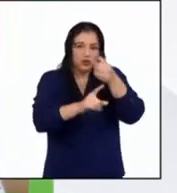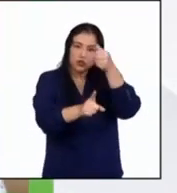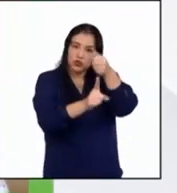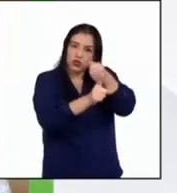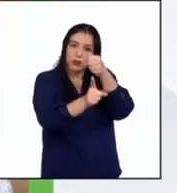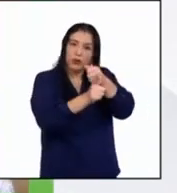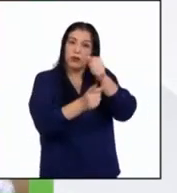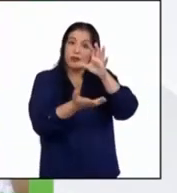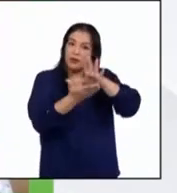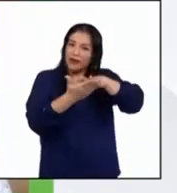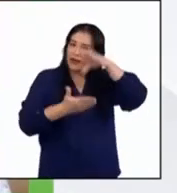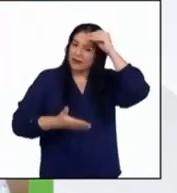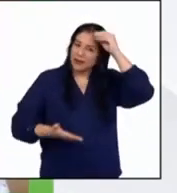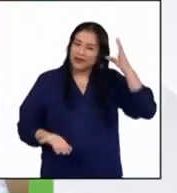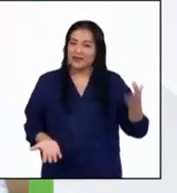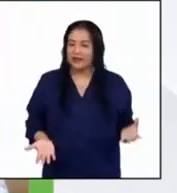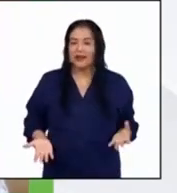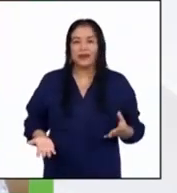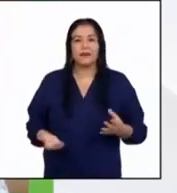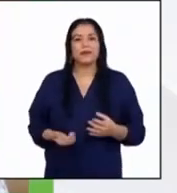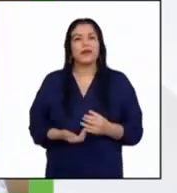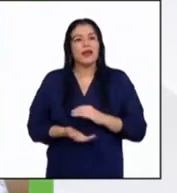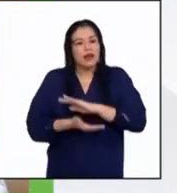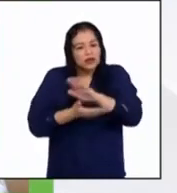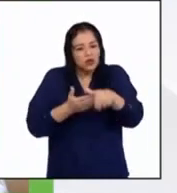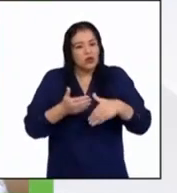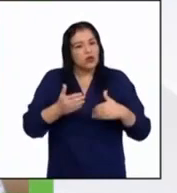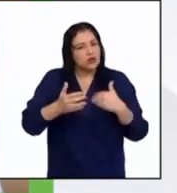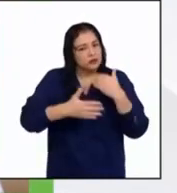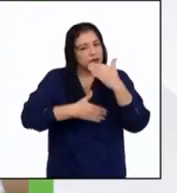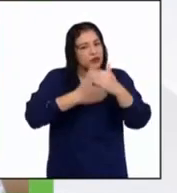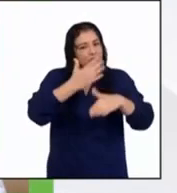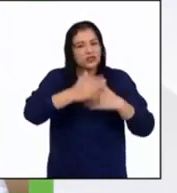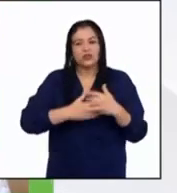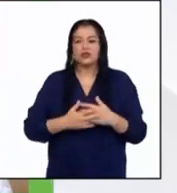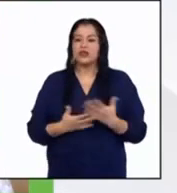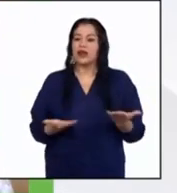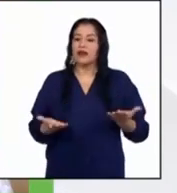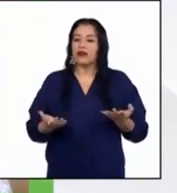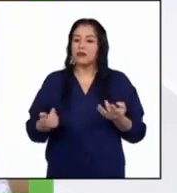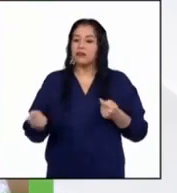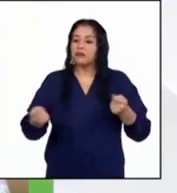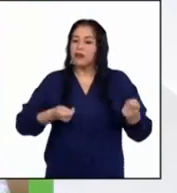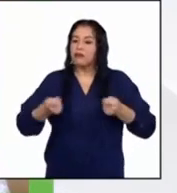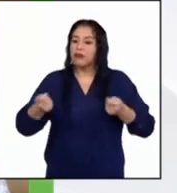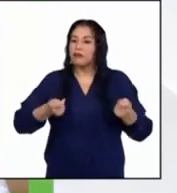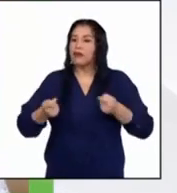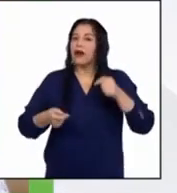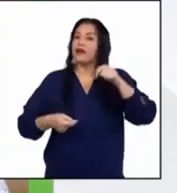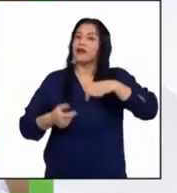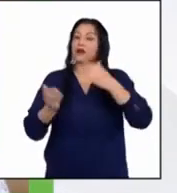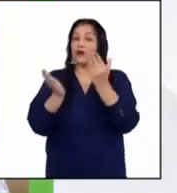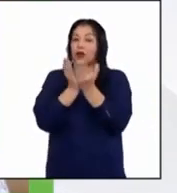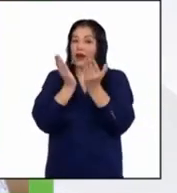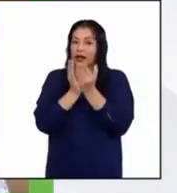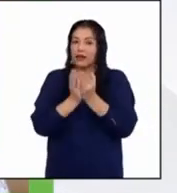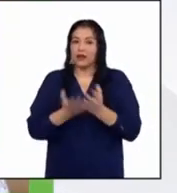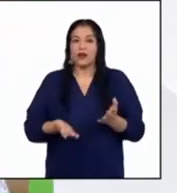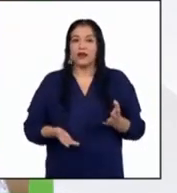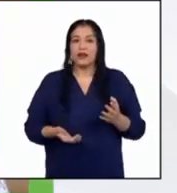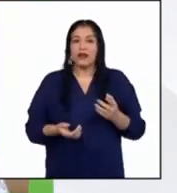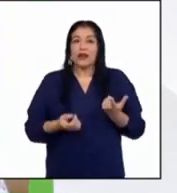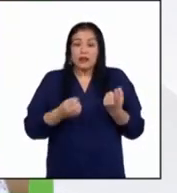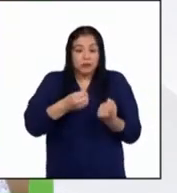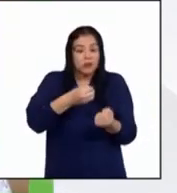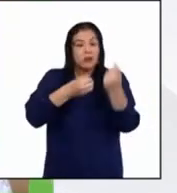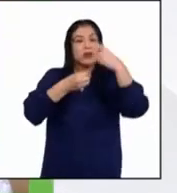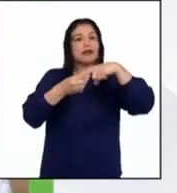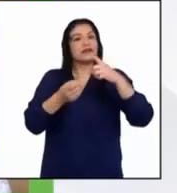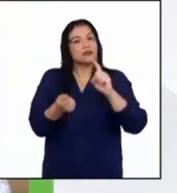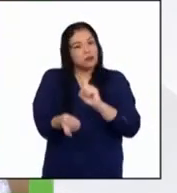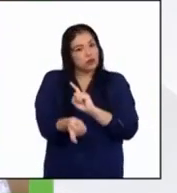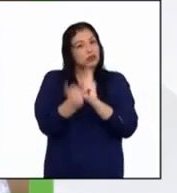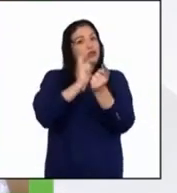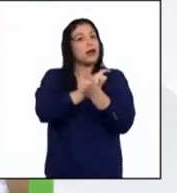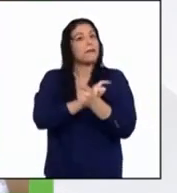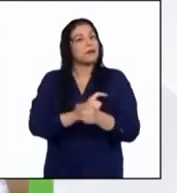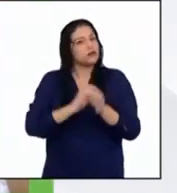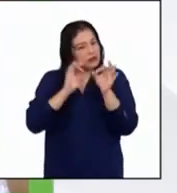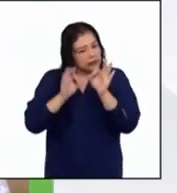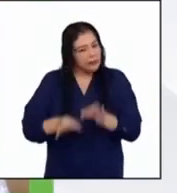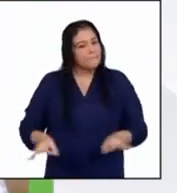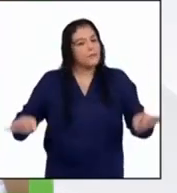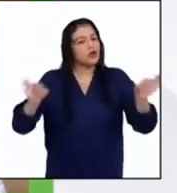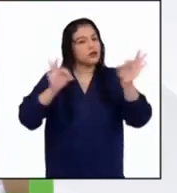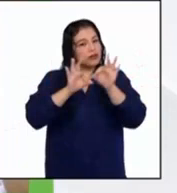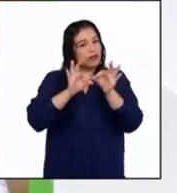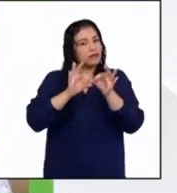aprendizaje, en los procesos de la gestión, en los cambios significativos que